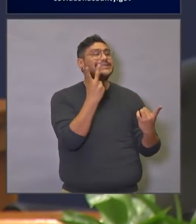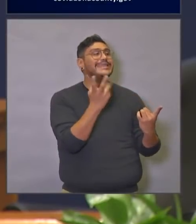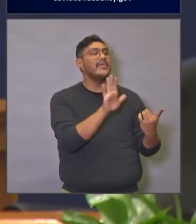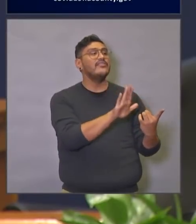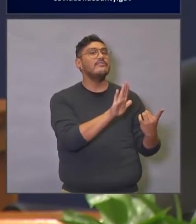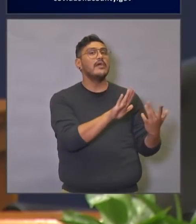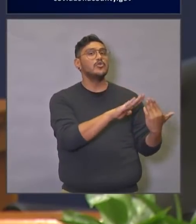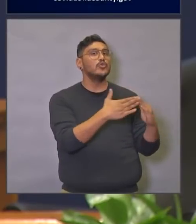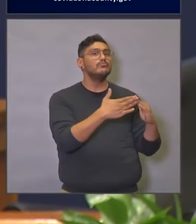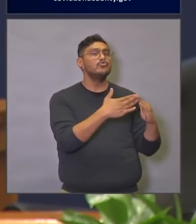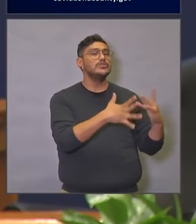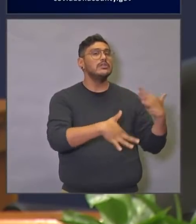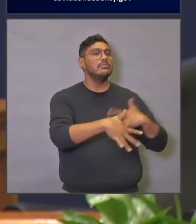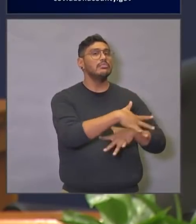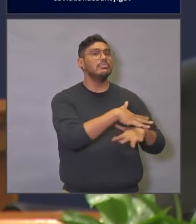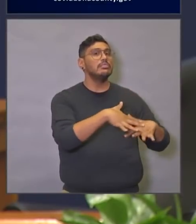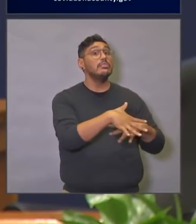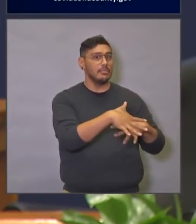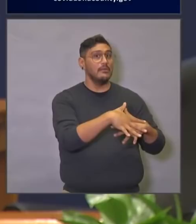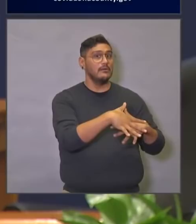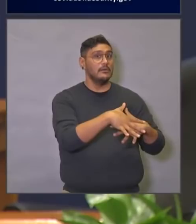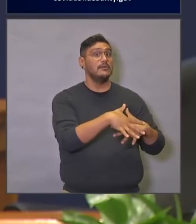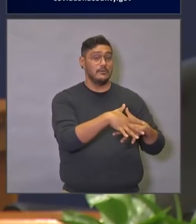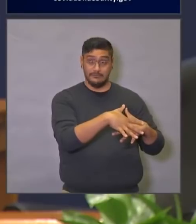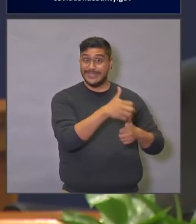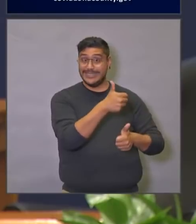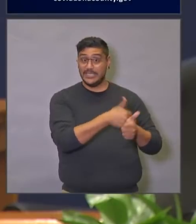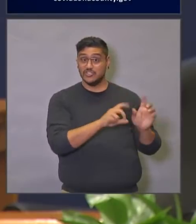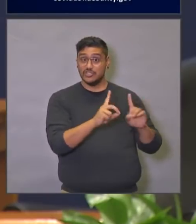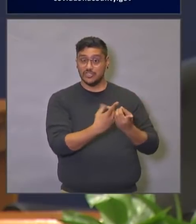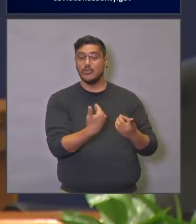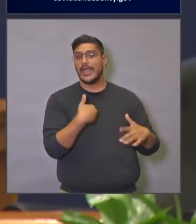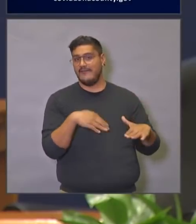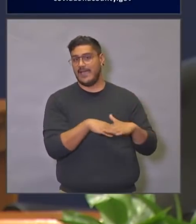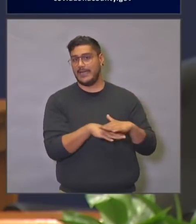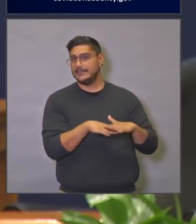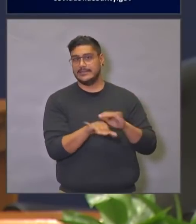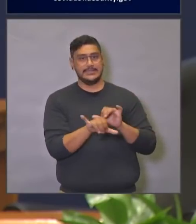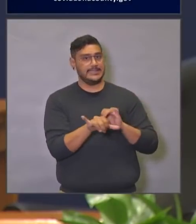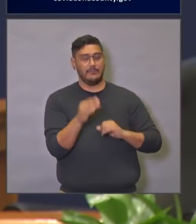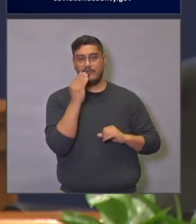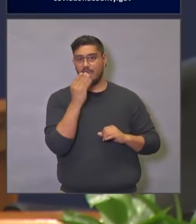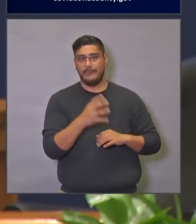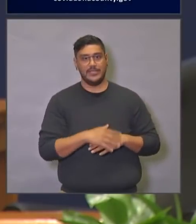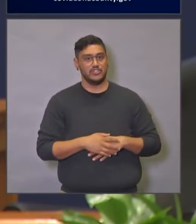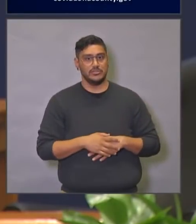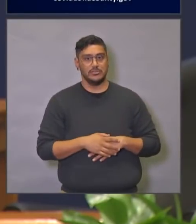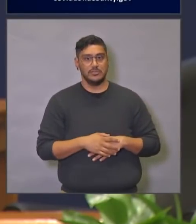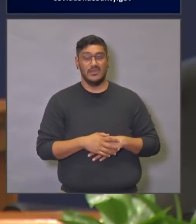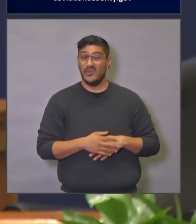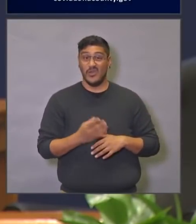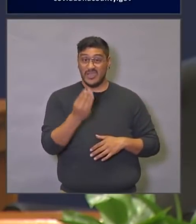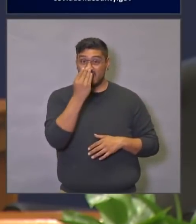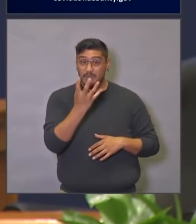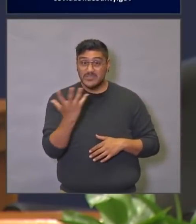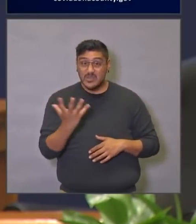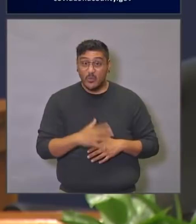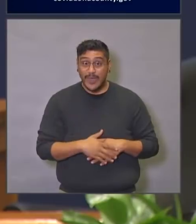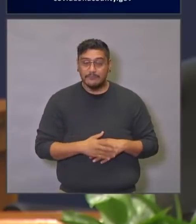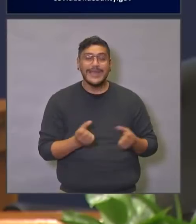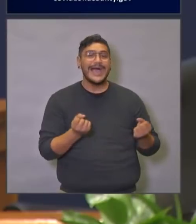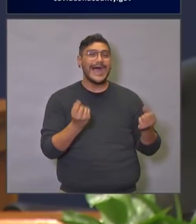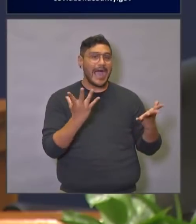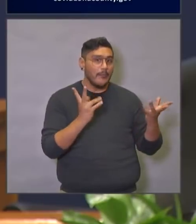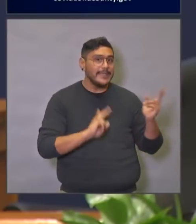Cada distrito escolar también tendrá acceso a esta información. Esa información incluye el número y las tasas de casos